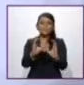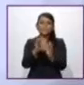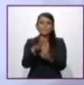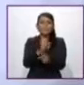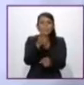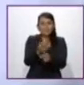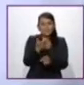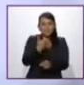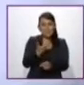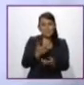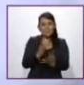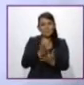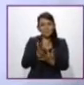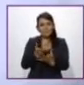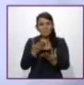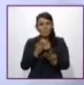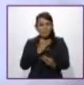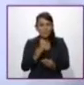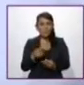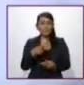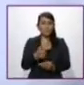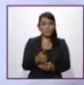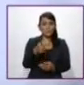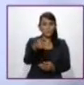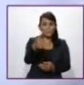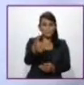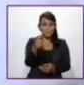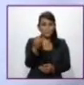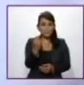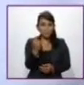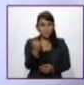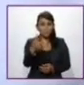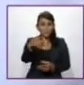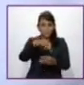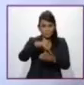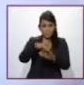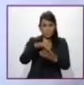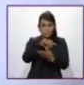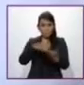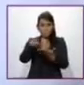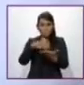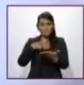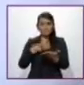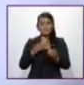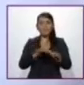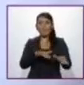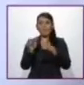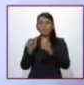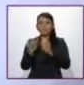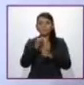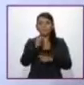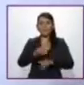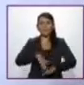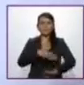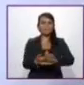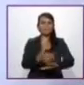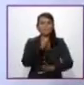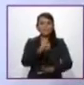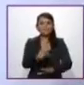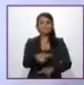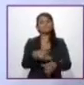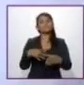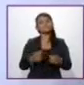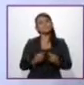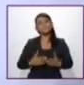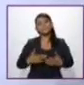confianza este 6 de junio, no te vamos a abandonar. Vamos a regresarte la esperanza que nos han robado. El cambio